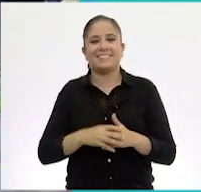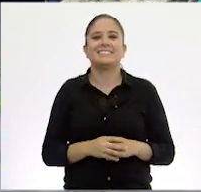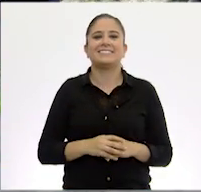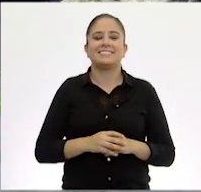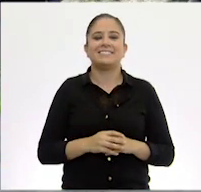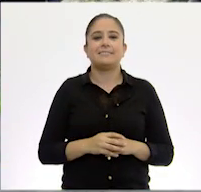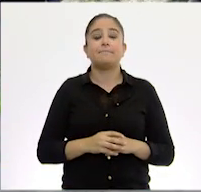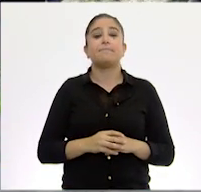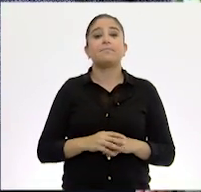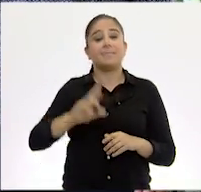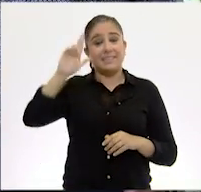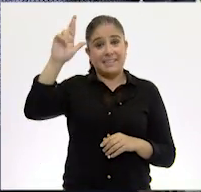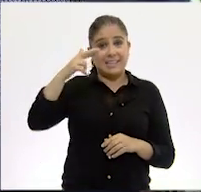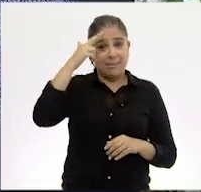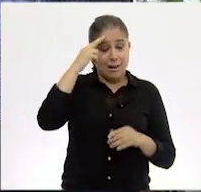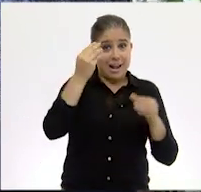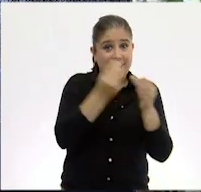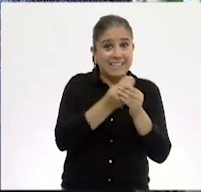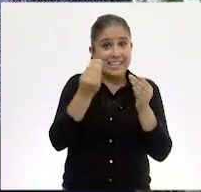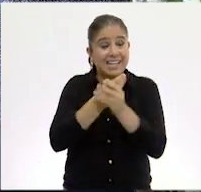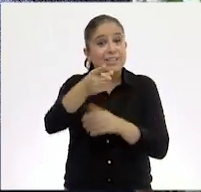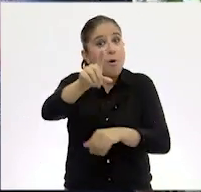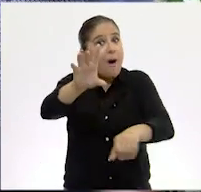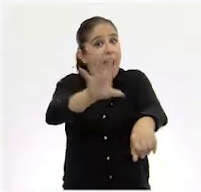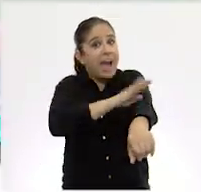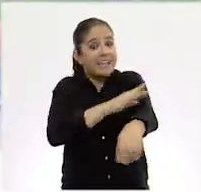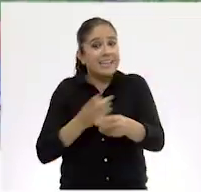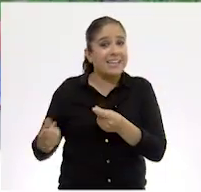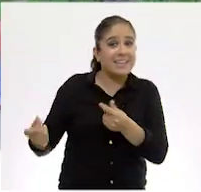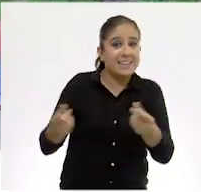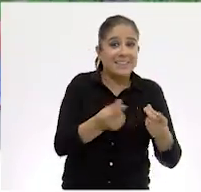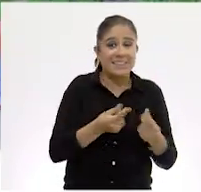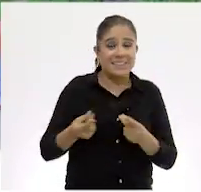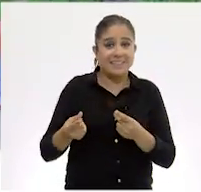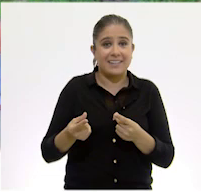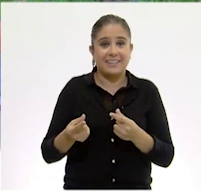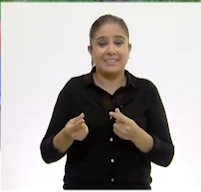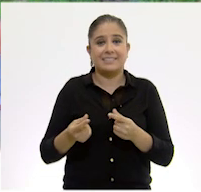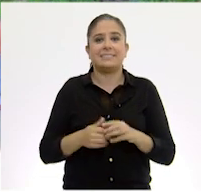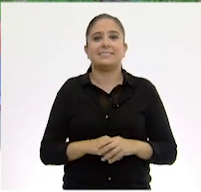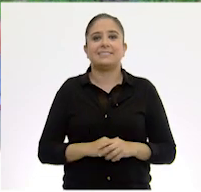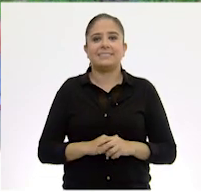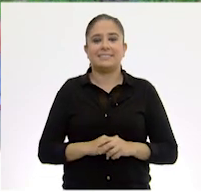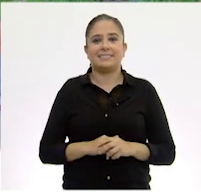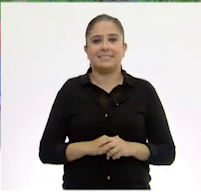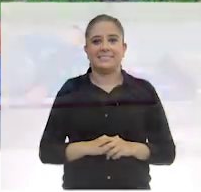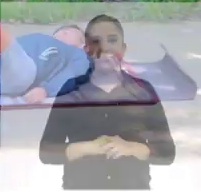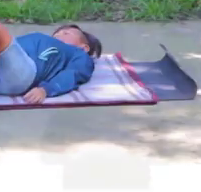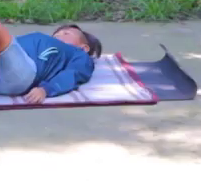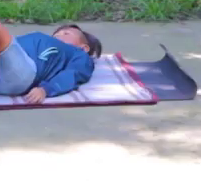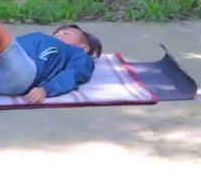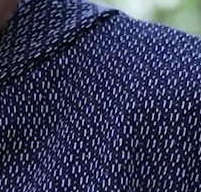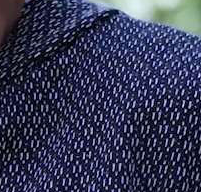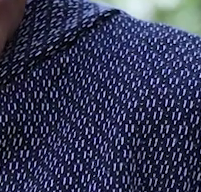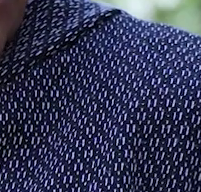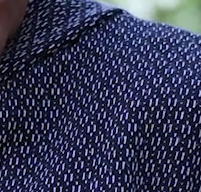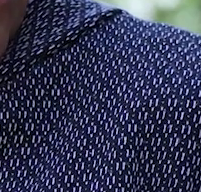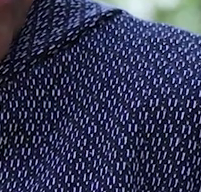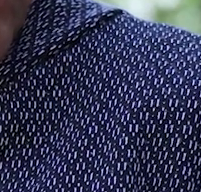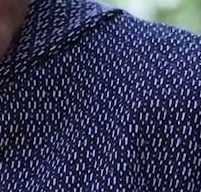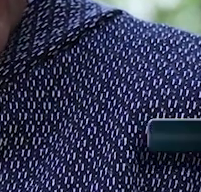Recuerda, entre clase y clase, activa tu cuerpo. Entonces, elevación de cadera para trabajar el glúteo. Nos vamos a